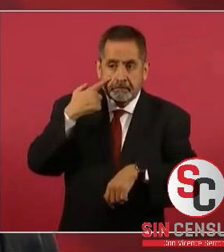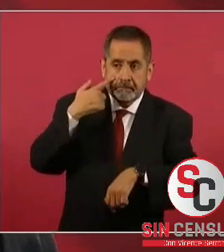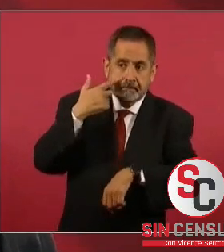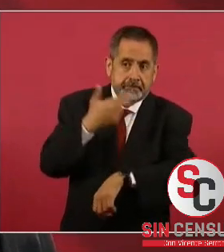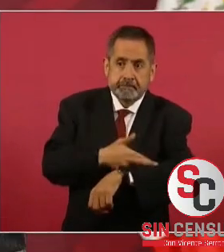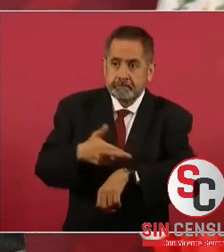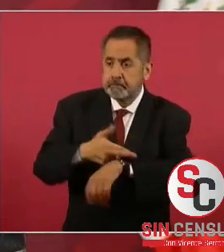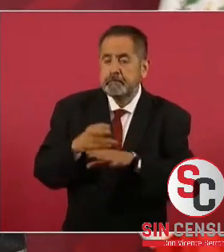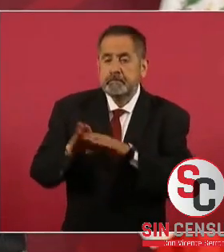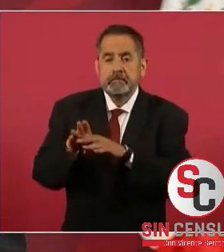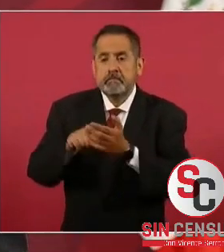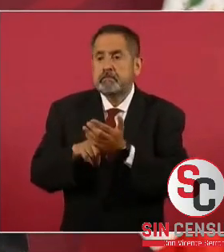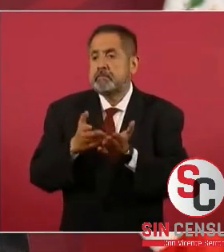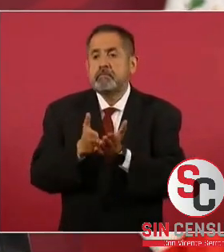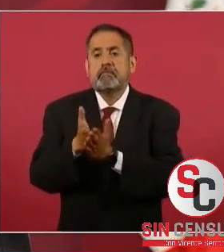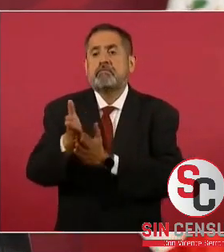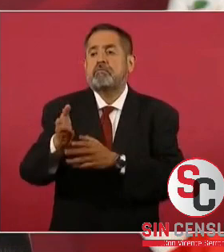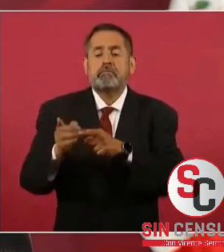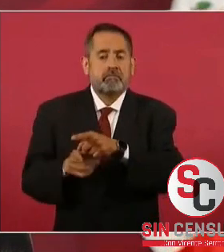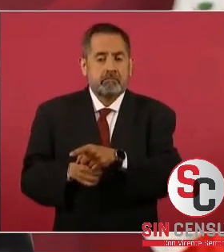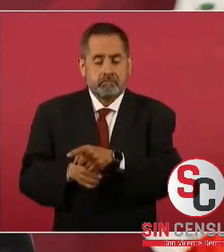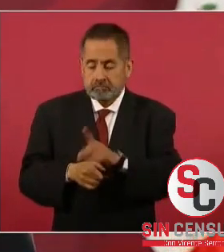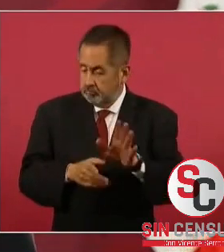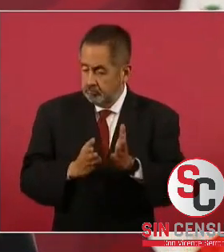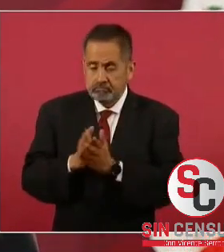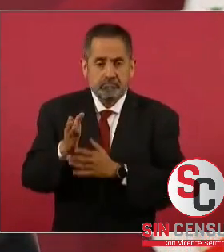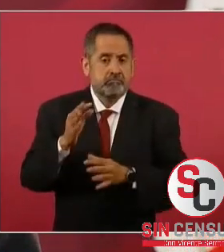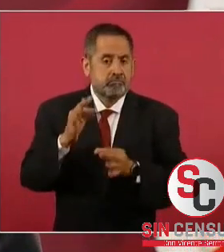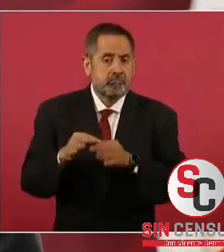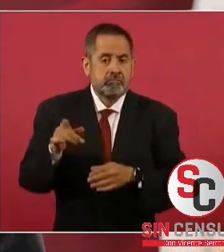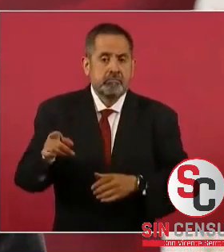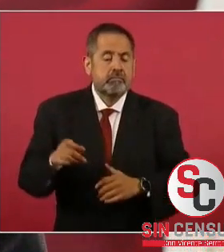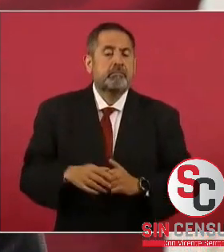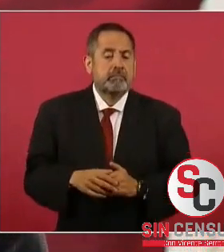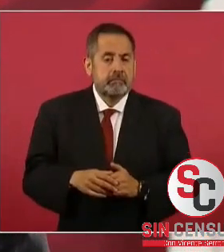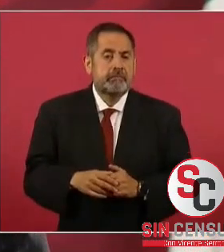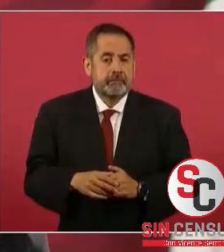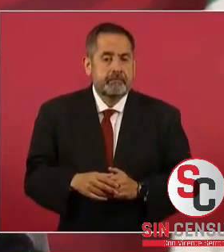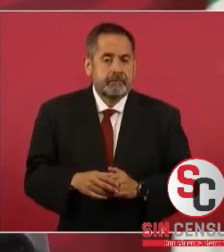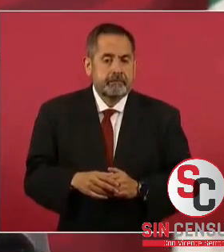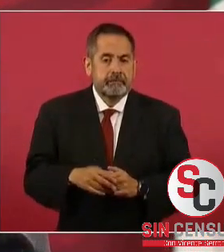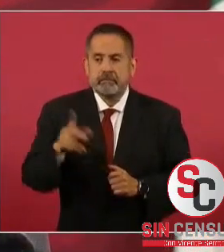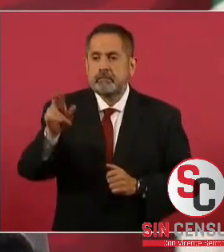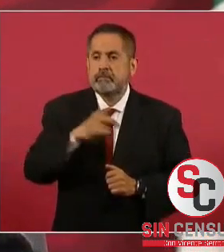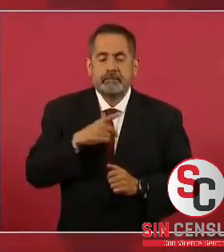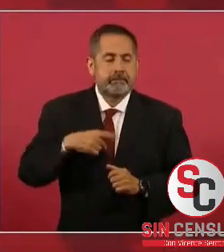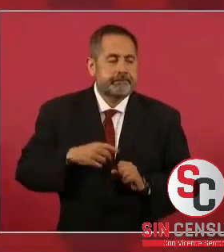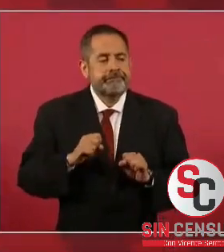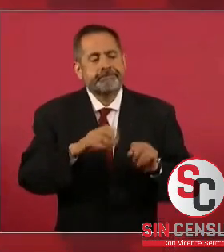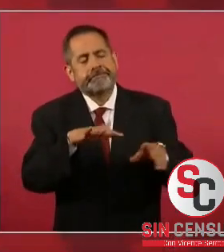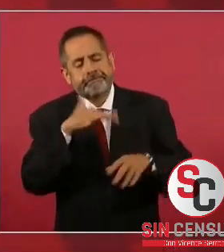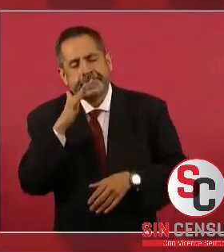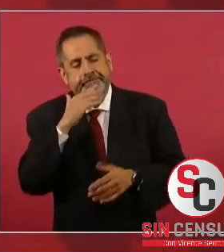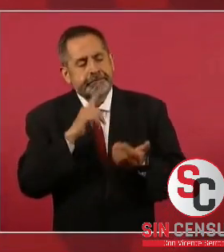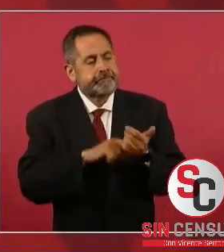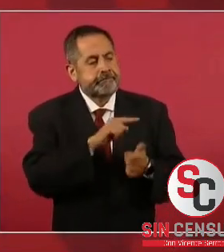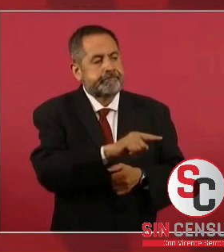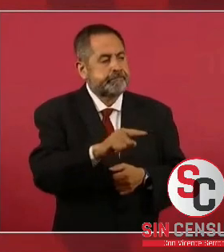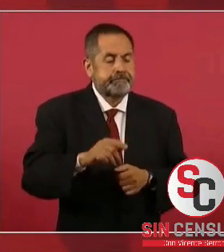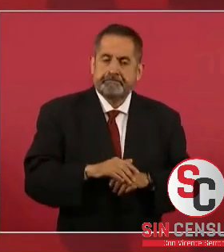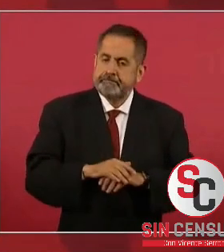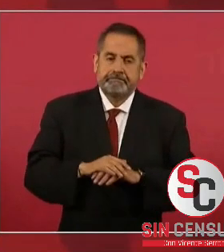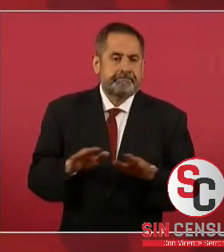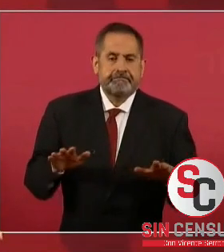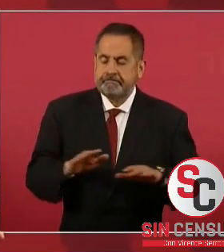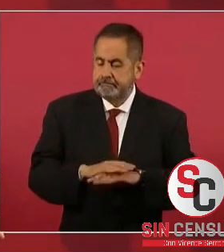actuar con rectitud y que no se permita la corrupción ni